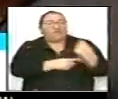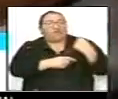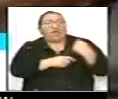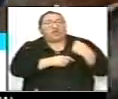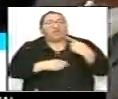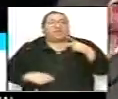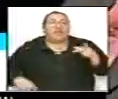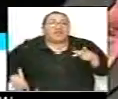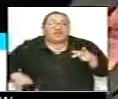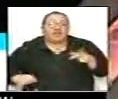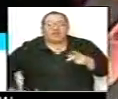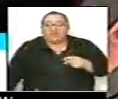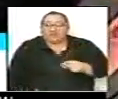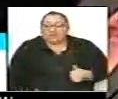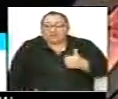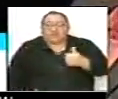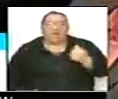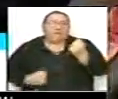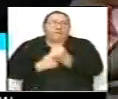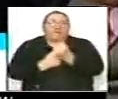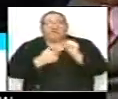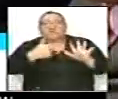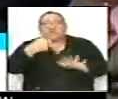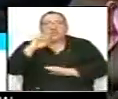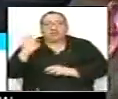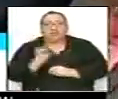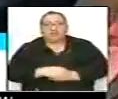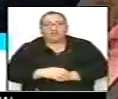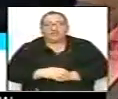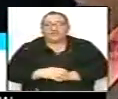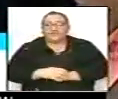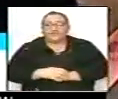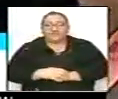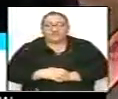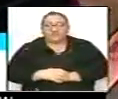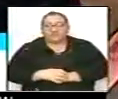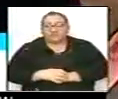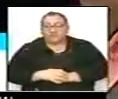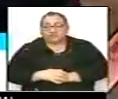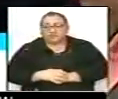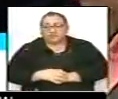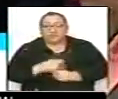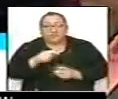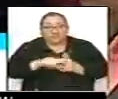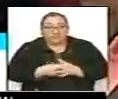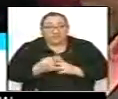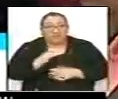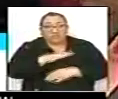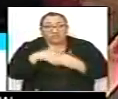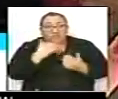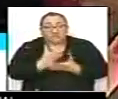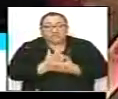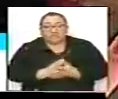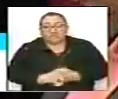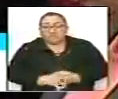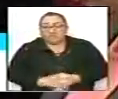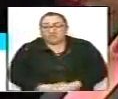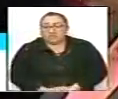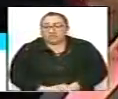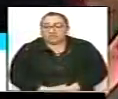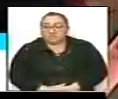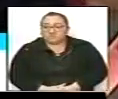él, ¿no? ¡Qué bien! Mi respaldo, 60%. Y entonces ahí comenzó todo este tema, ahí comienza este